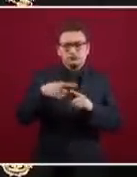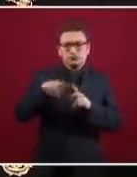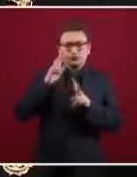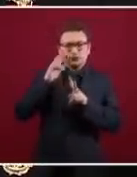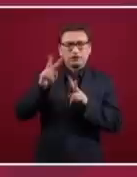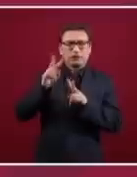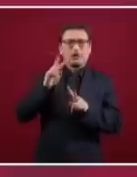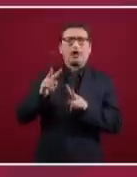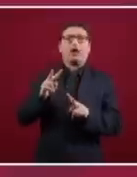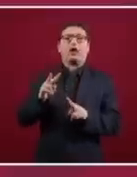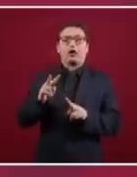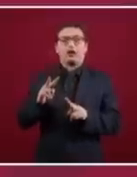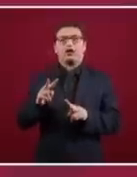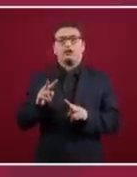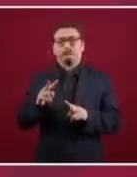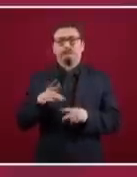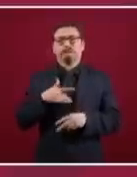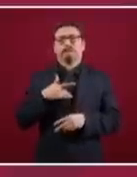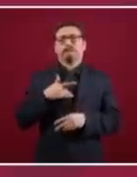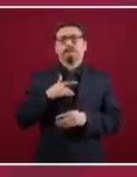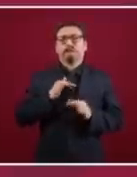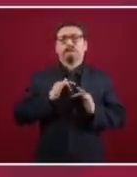porque los dos